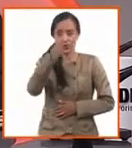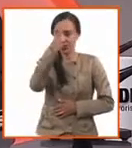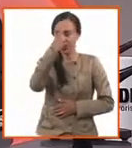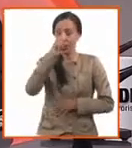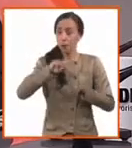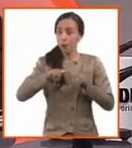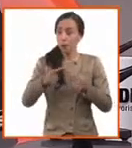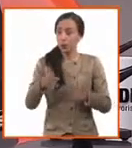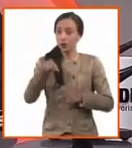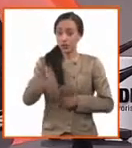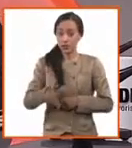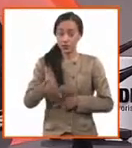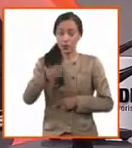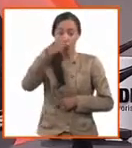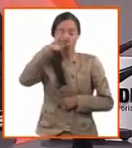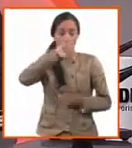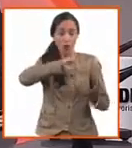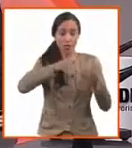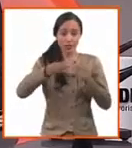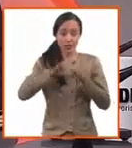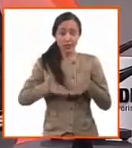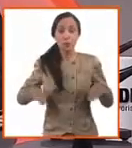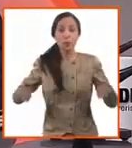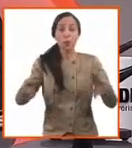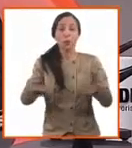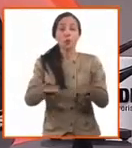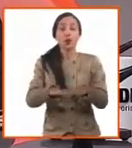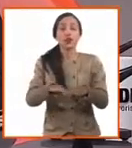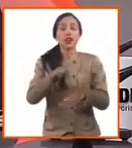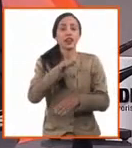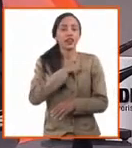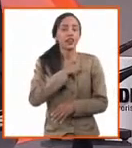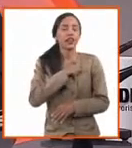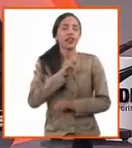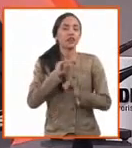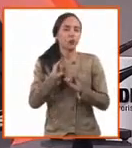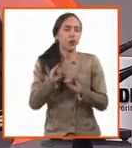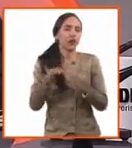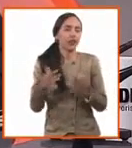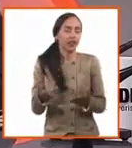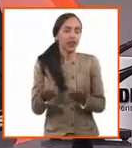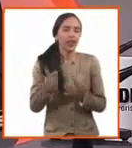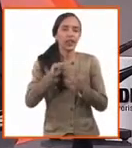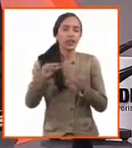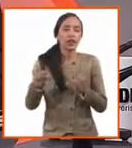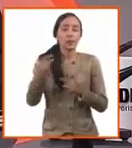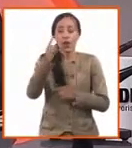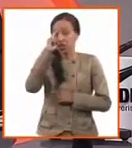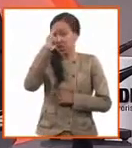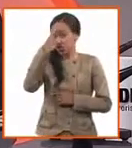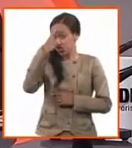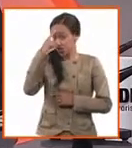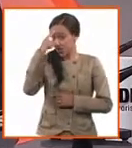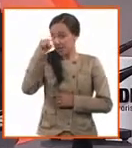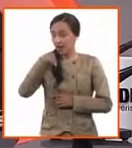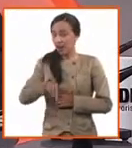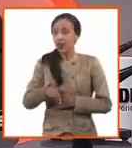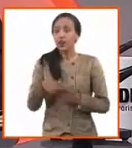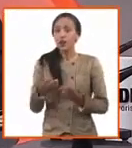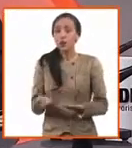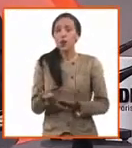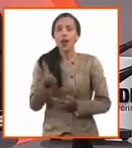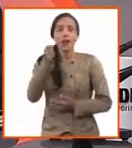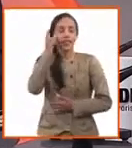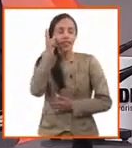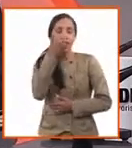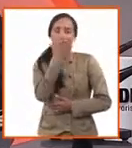nuestra emisión de cubadebate mesa redonda quiera acercarse al che a través de la de la visión de jóvenes